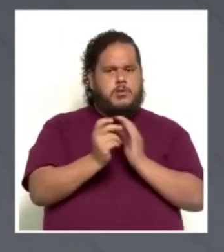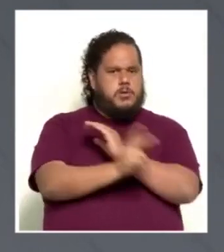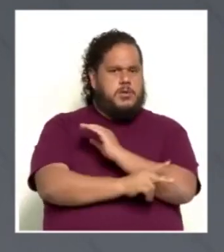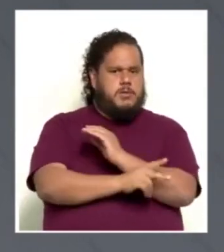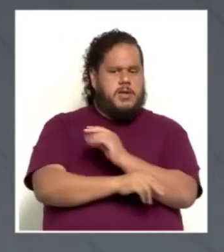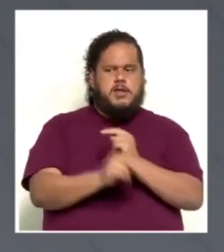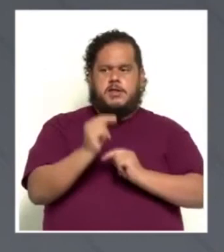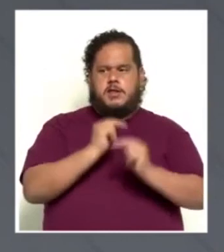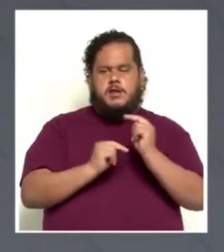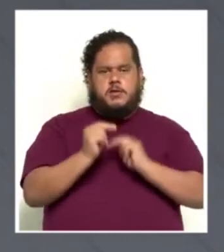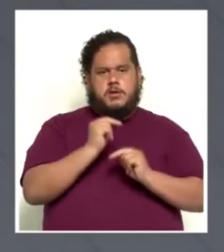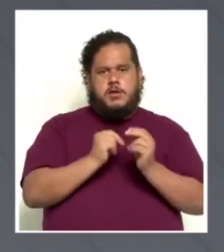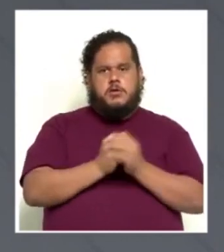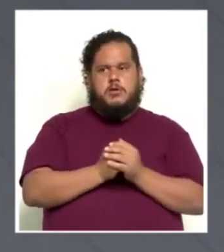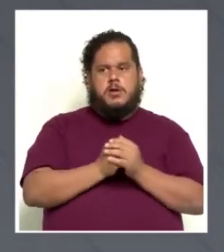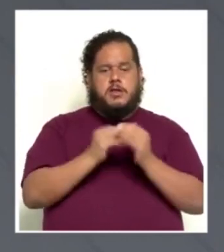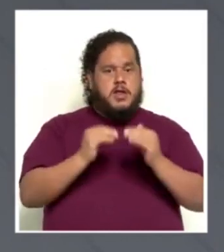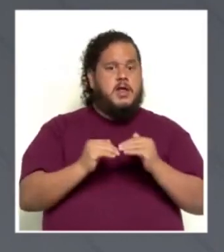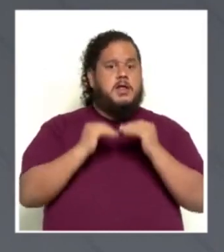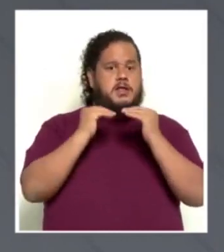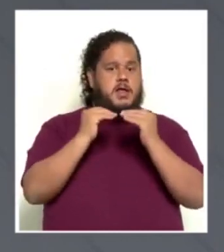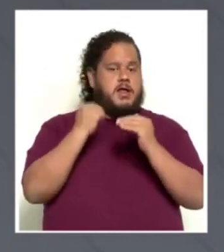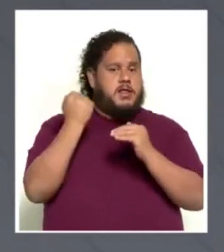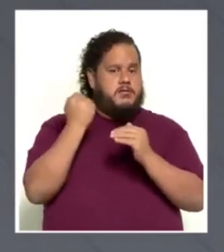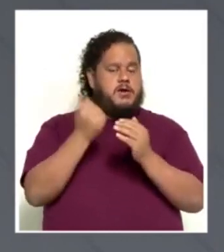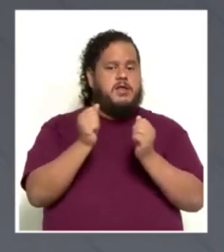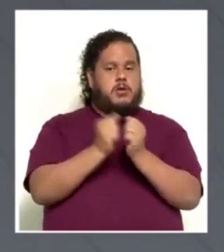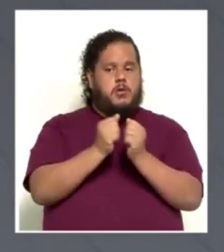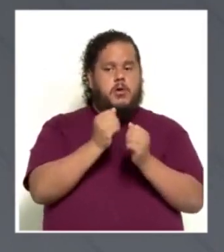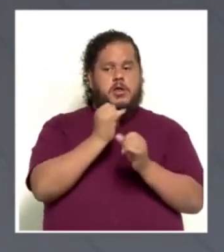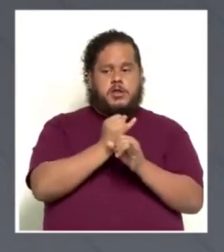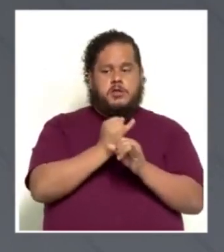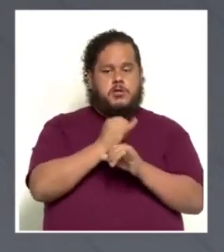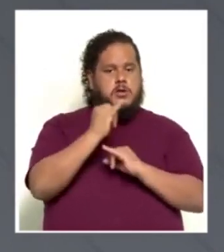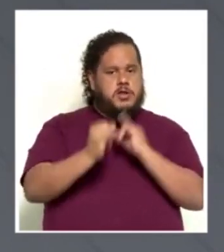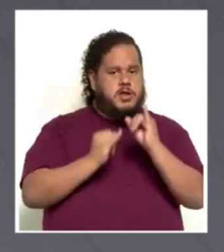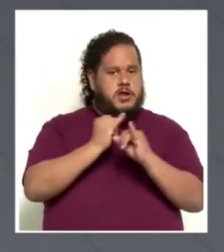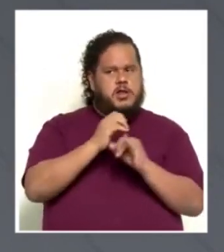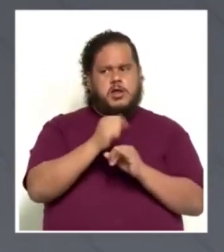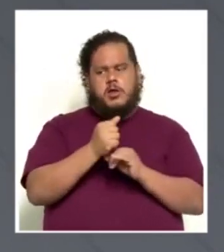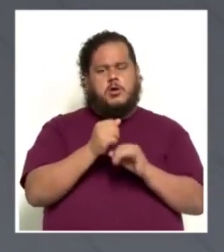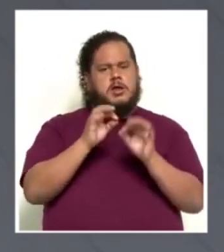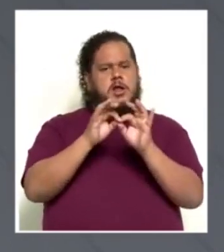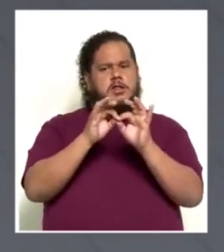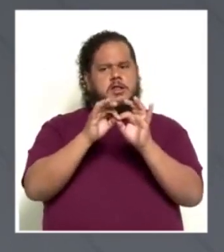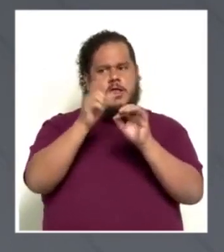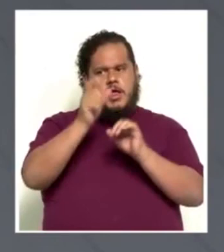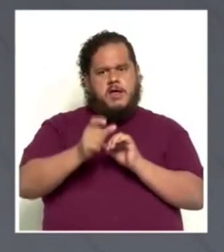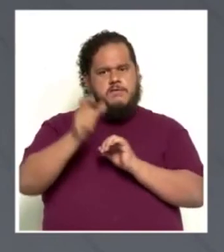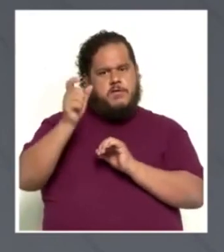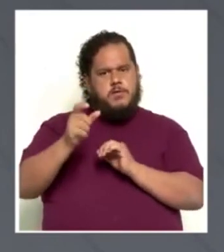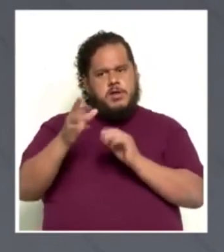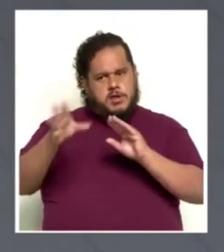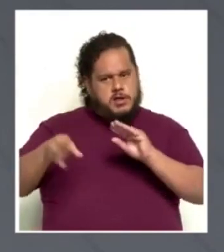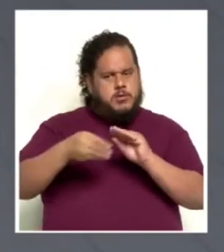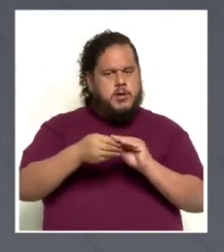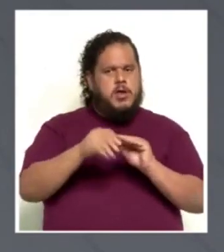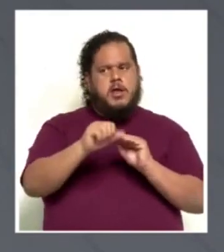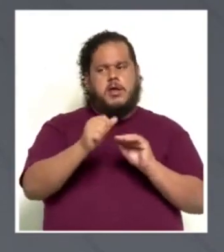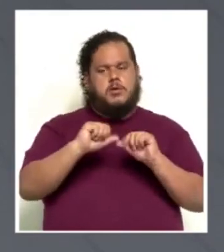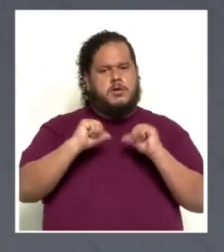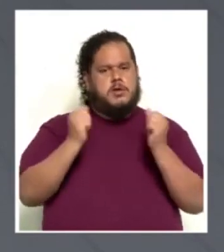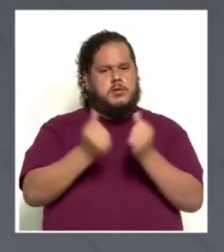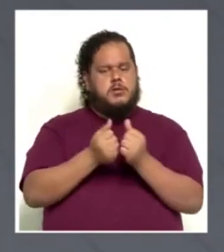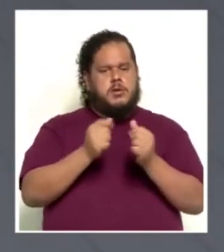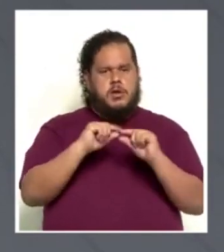de negociaciones de alta envergadura con organismos internacionales y otras figuras que se irán sumando probablemente en otras